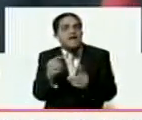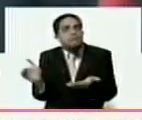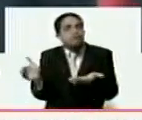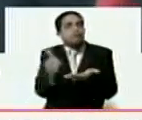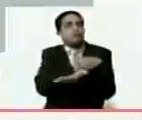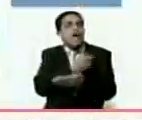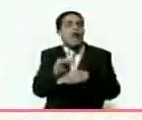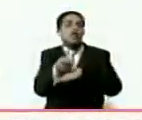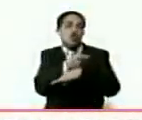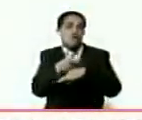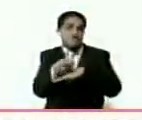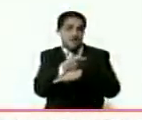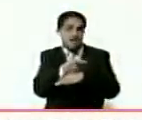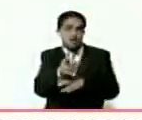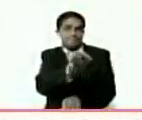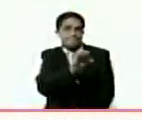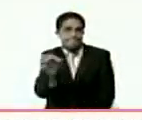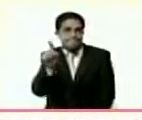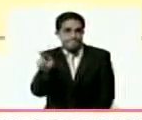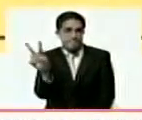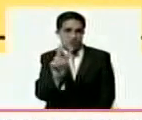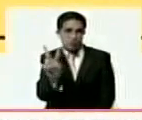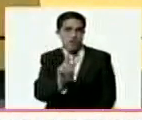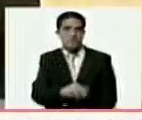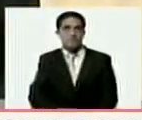política y democrática efectiva en ese país.